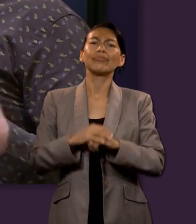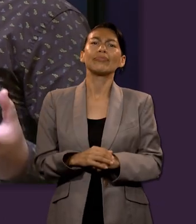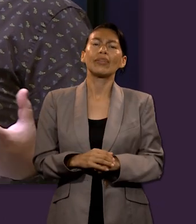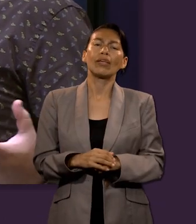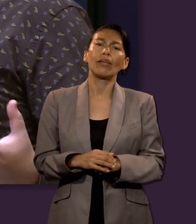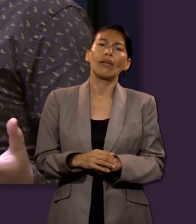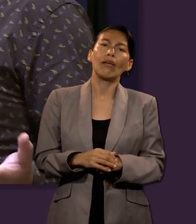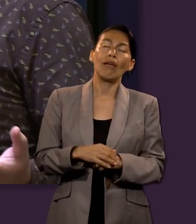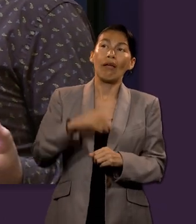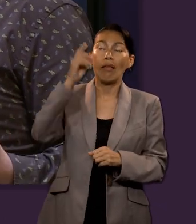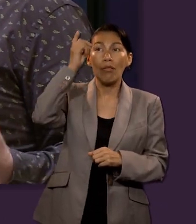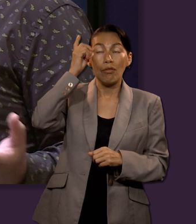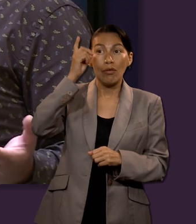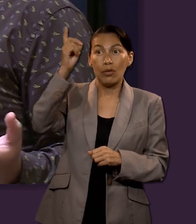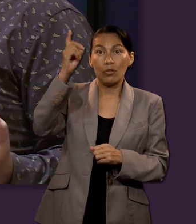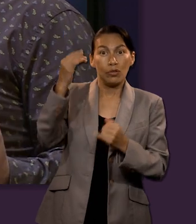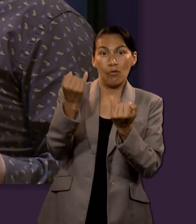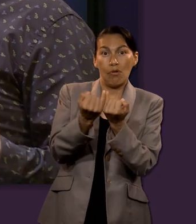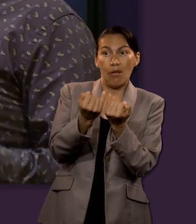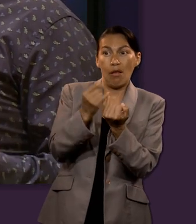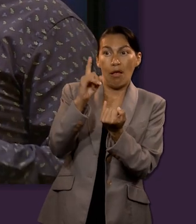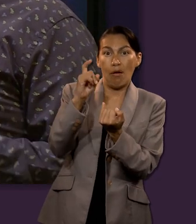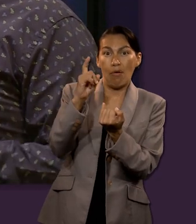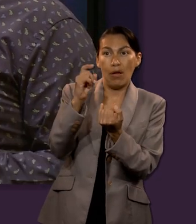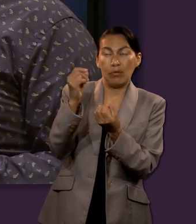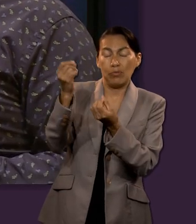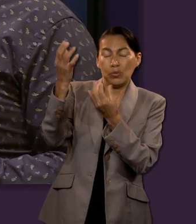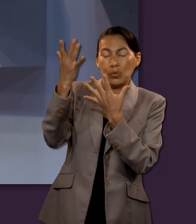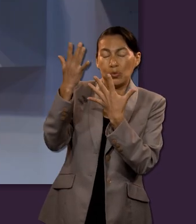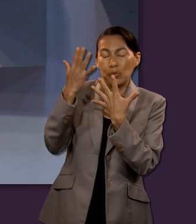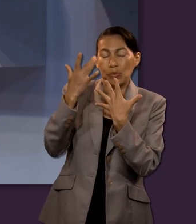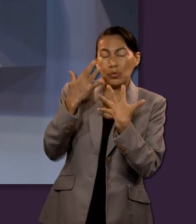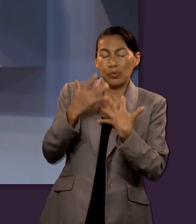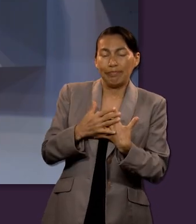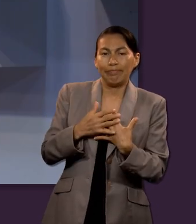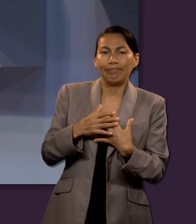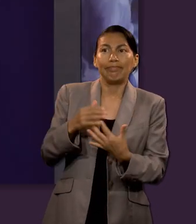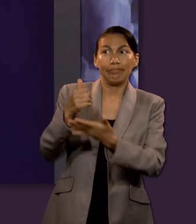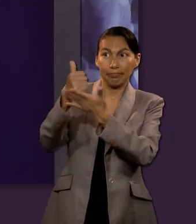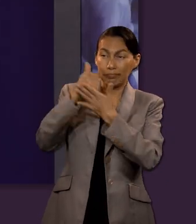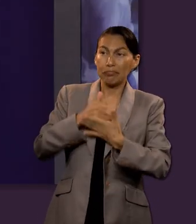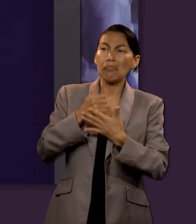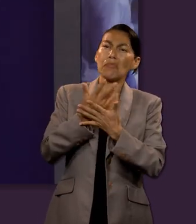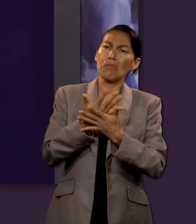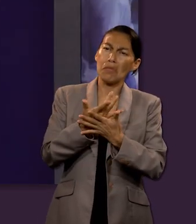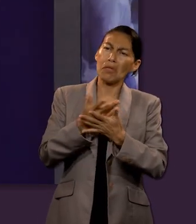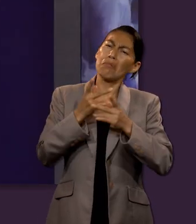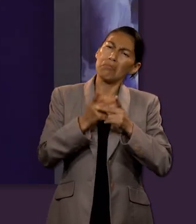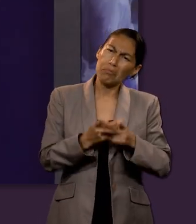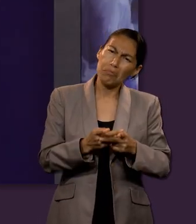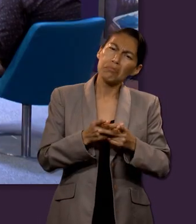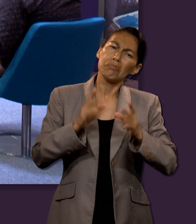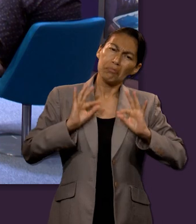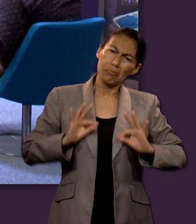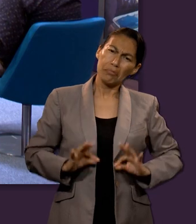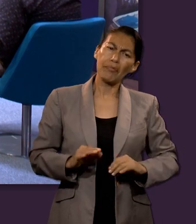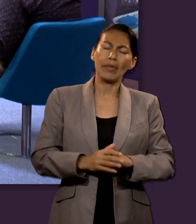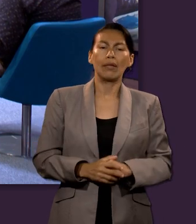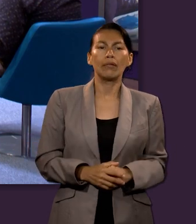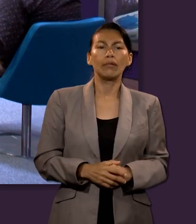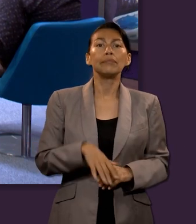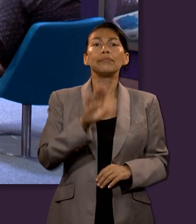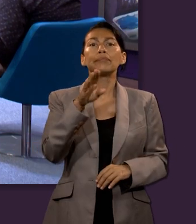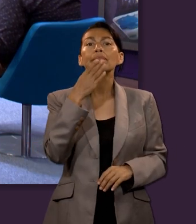donde obtenemos el agua viva que nos mantiene pues nos ayuda a esperar con paciencia algo más que nos menciona la biblia en salvo